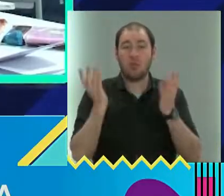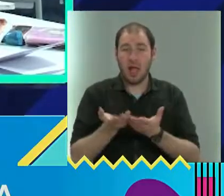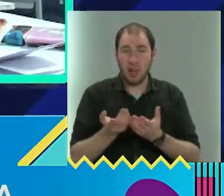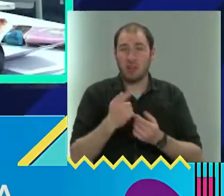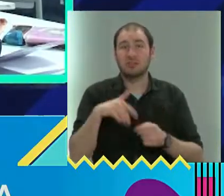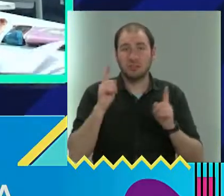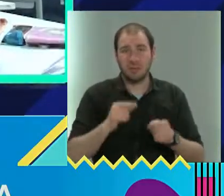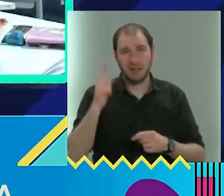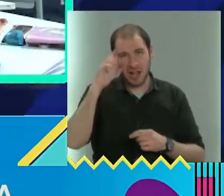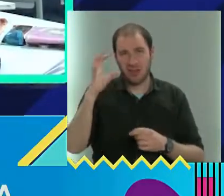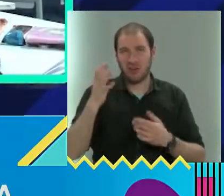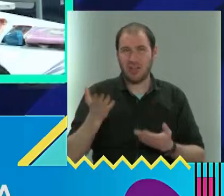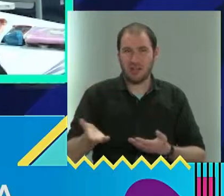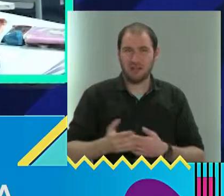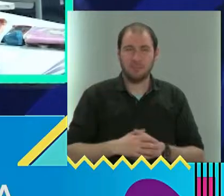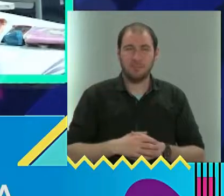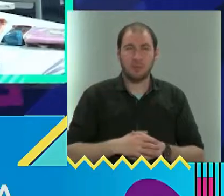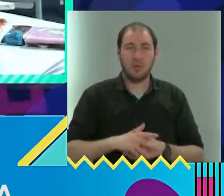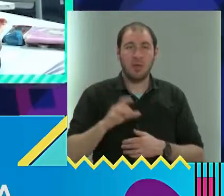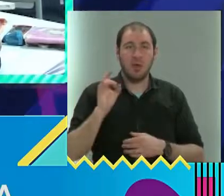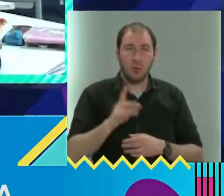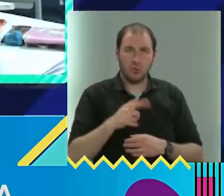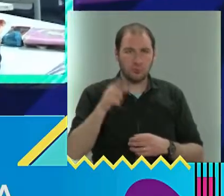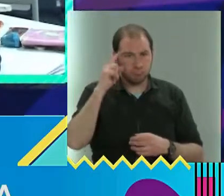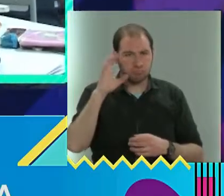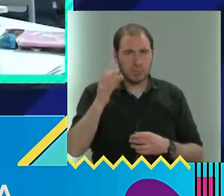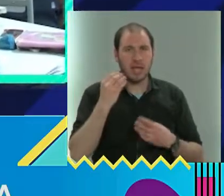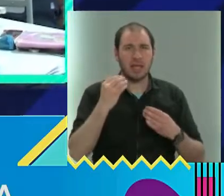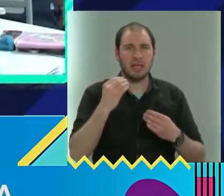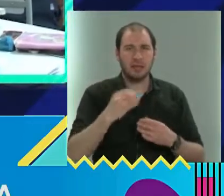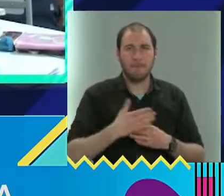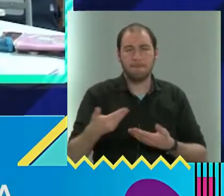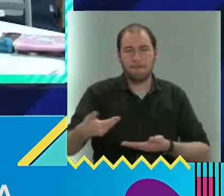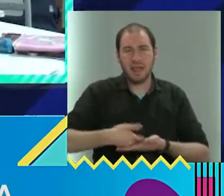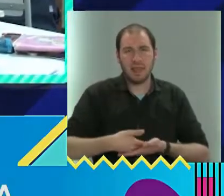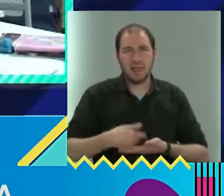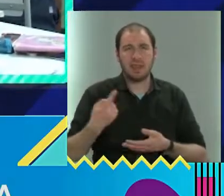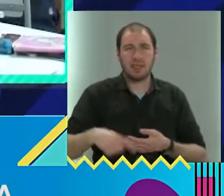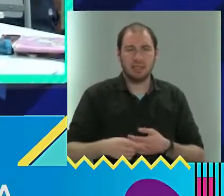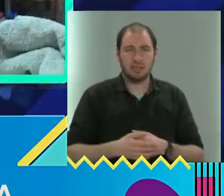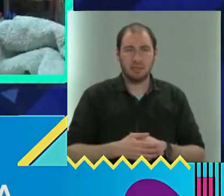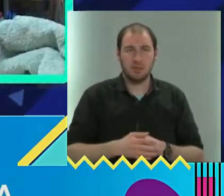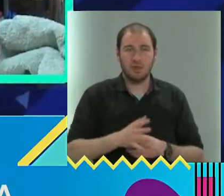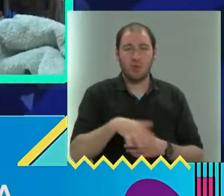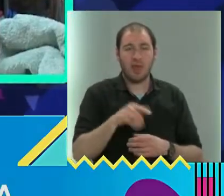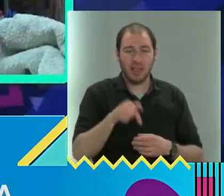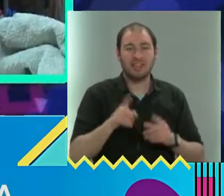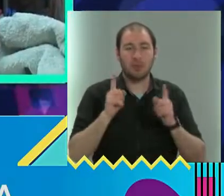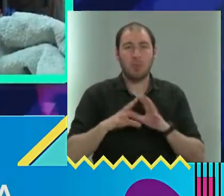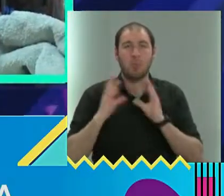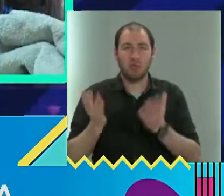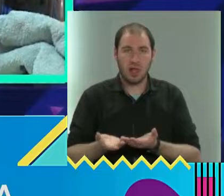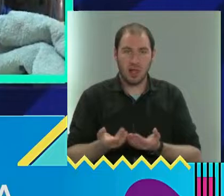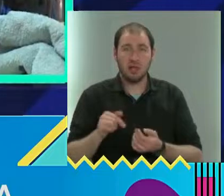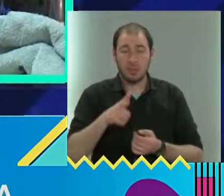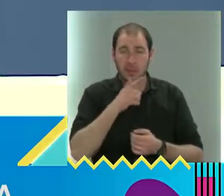también tener conciencia de eso. Entonces, no solamente tenemos que pensar en qué es lo que se demanda en el lugar, sino en el mundo. Y eso me